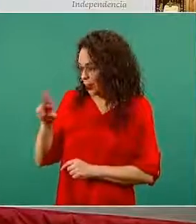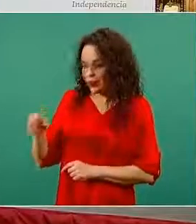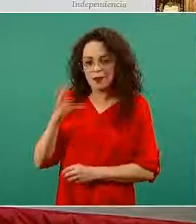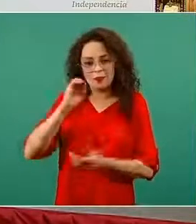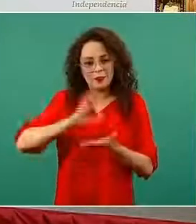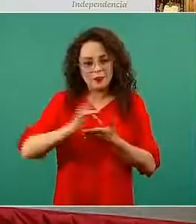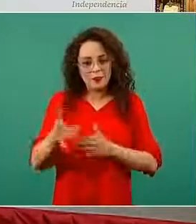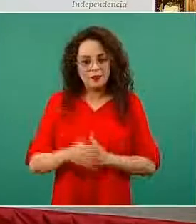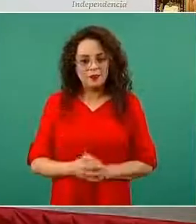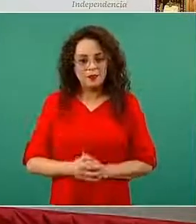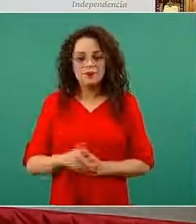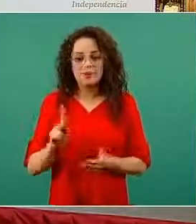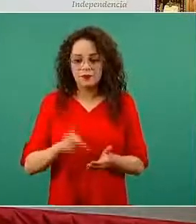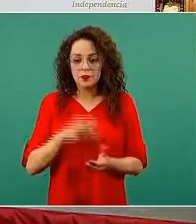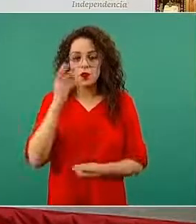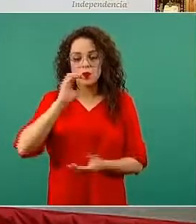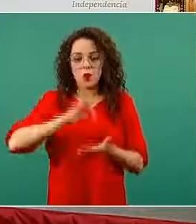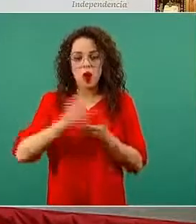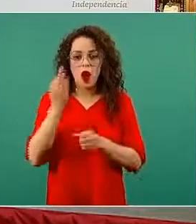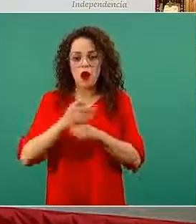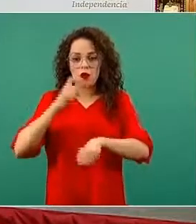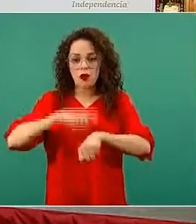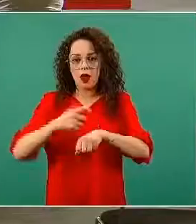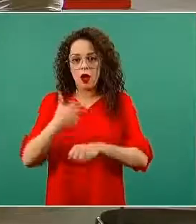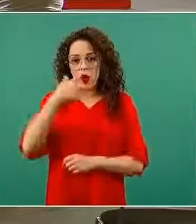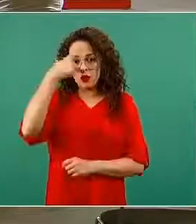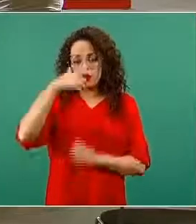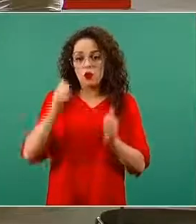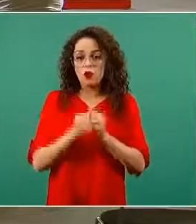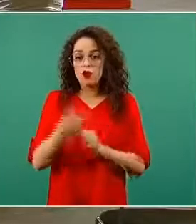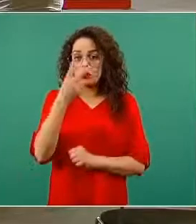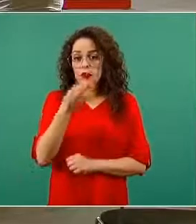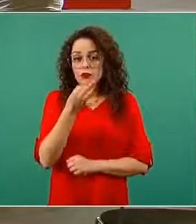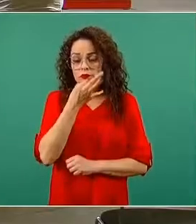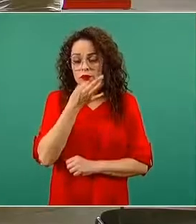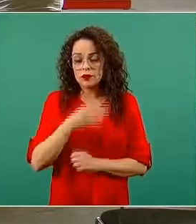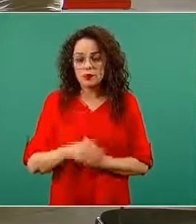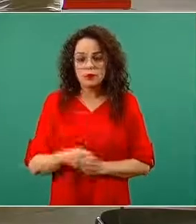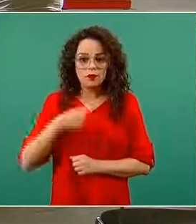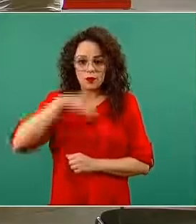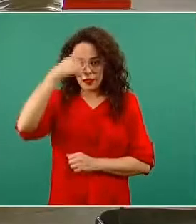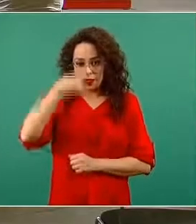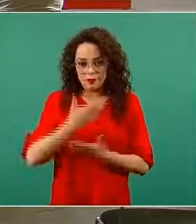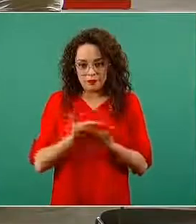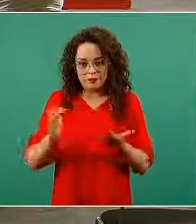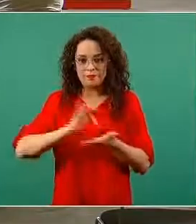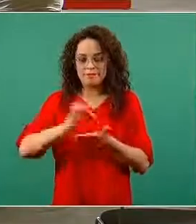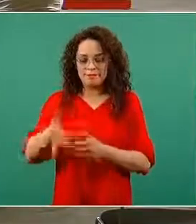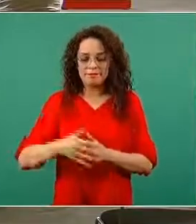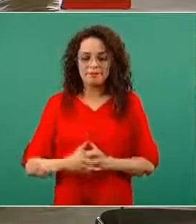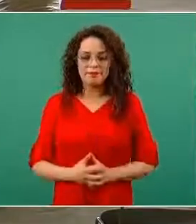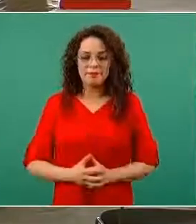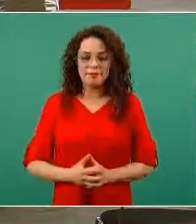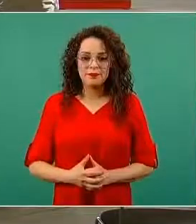nuevamente muchísimas gracias. Son las 8:02 p.m. Les deseamos muy buena noche. Gracias.